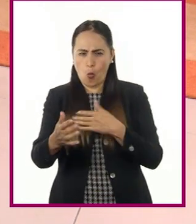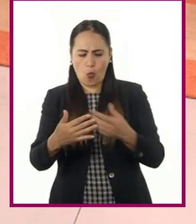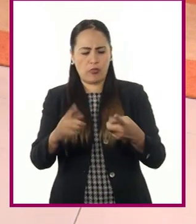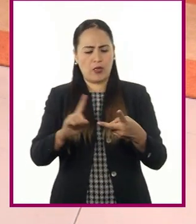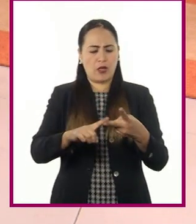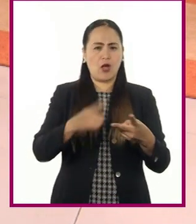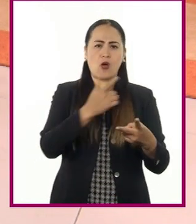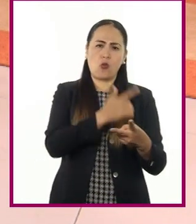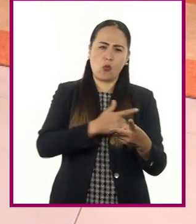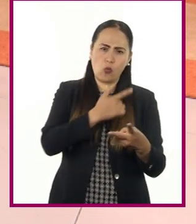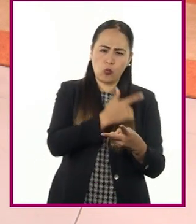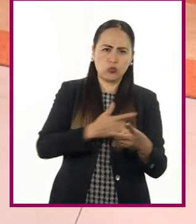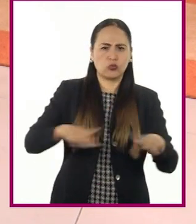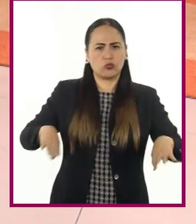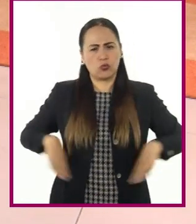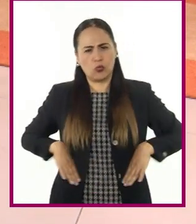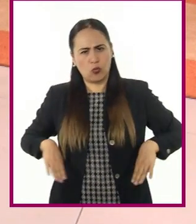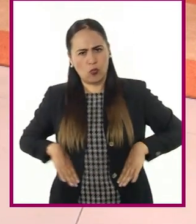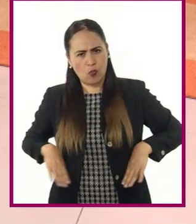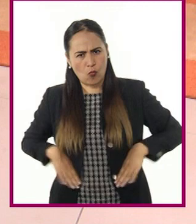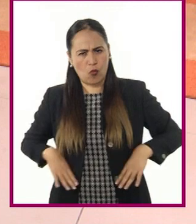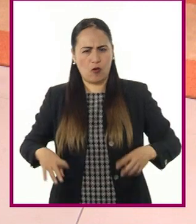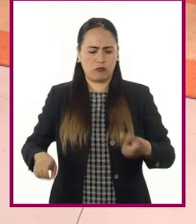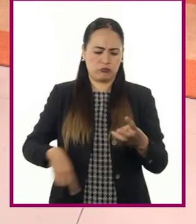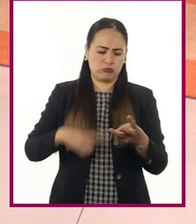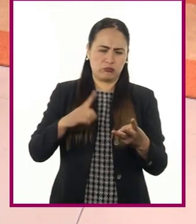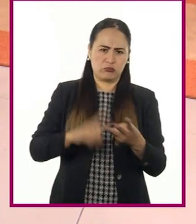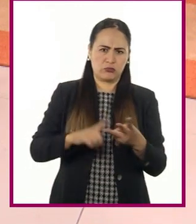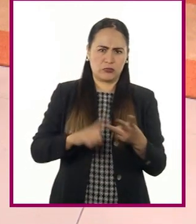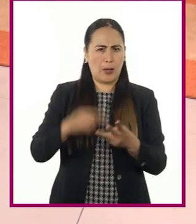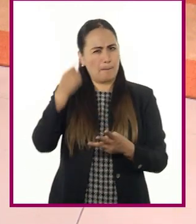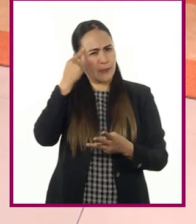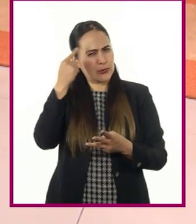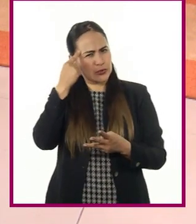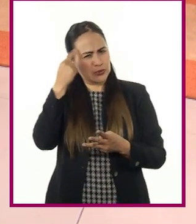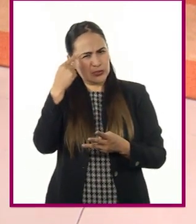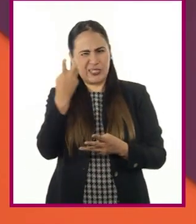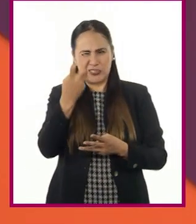gustos, estilos de comportamiento, de las maneras de pensar.